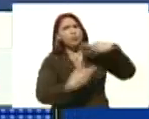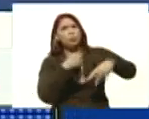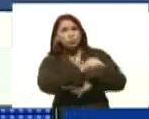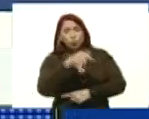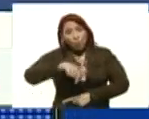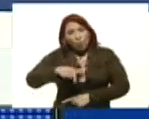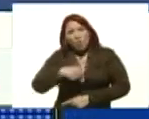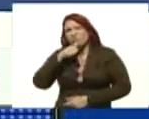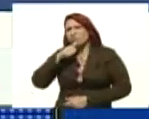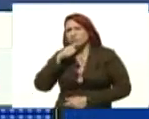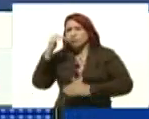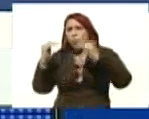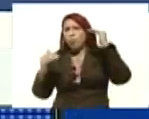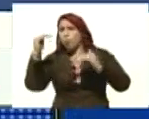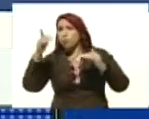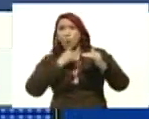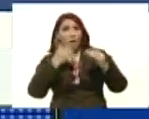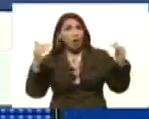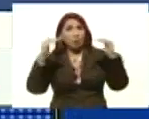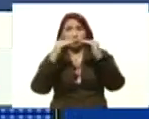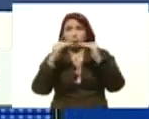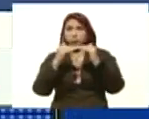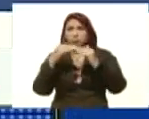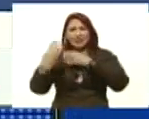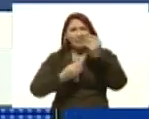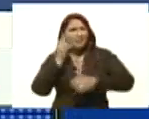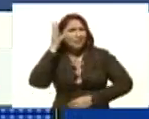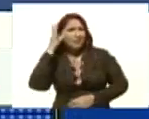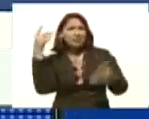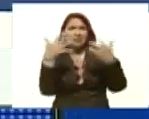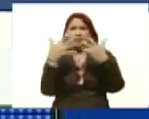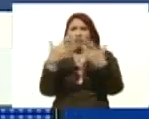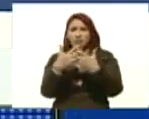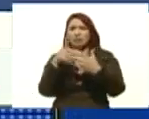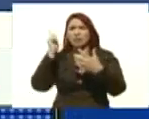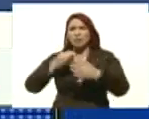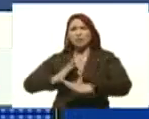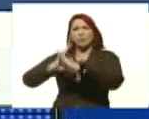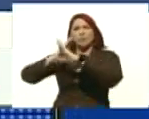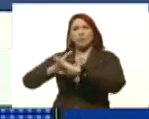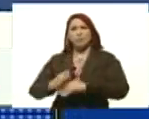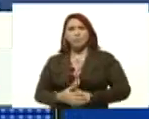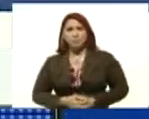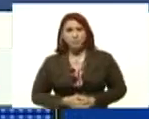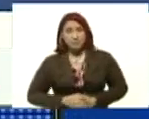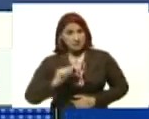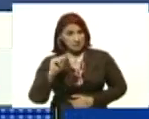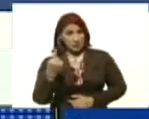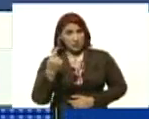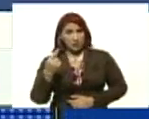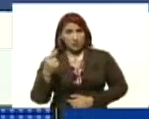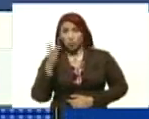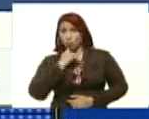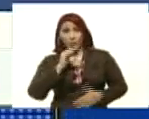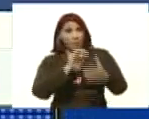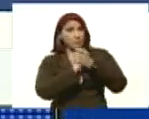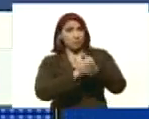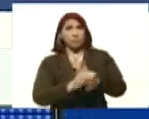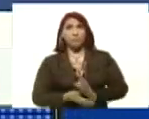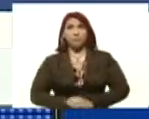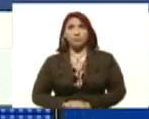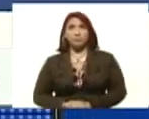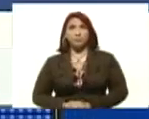hoy, es la desigualdad generada de la guerra económica, de las sanciones. Ese es el principal enemigo,